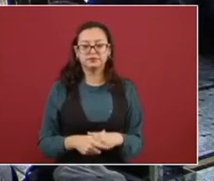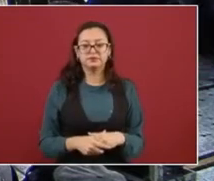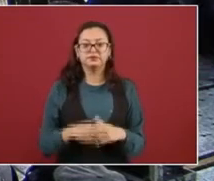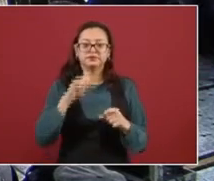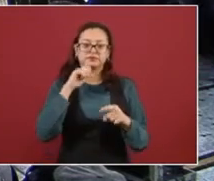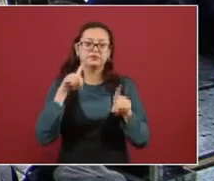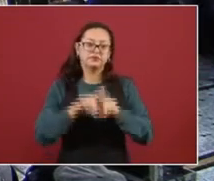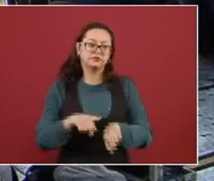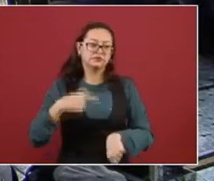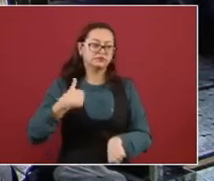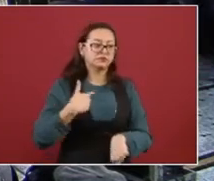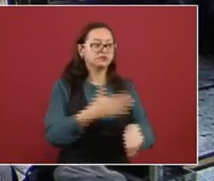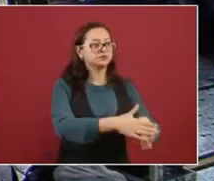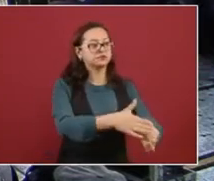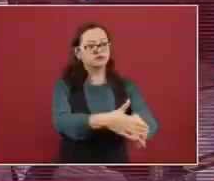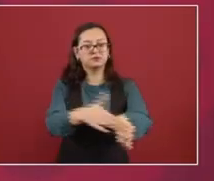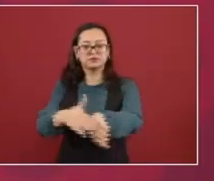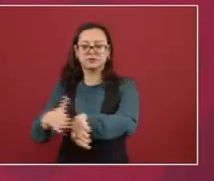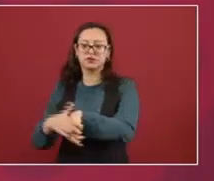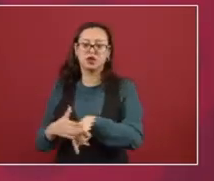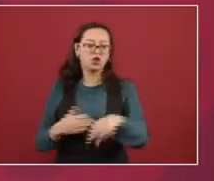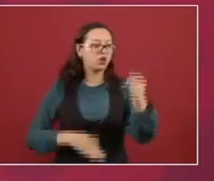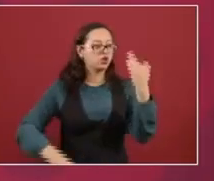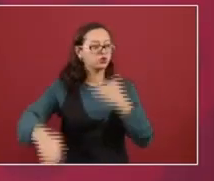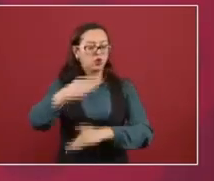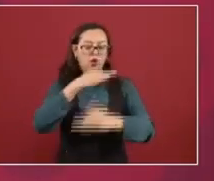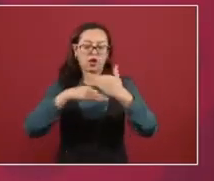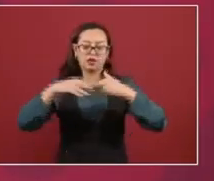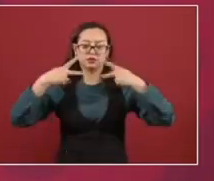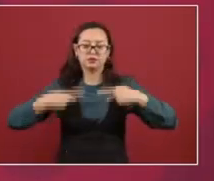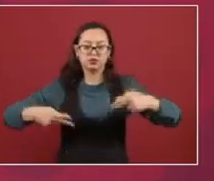yo hago un llamado a todos